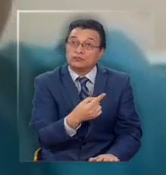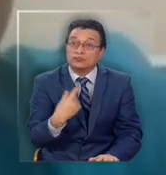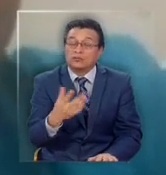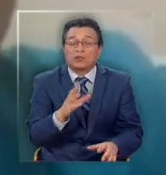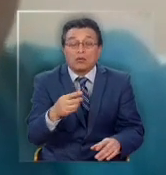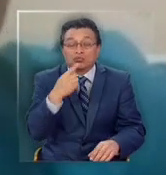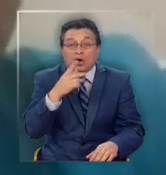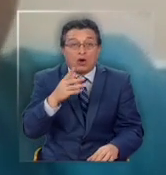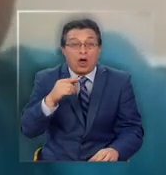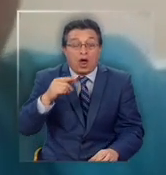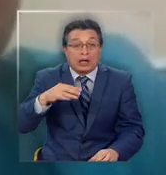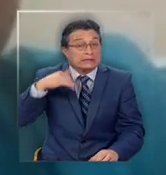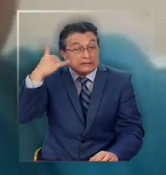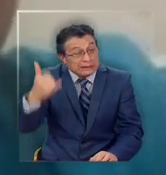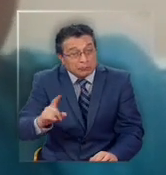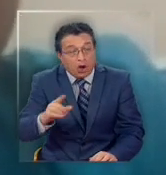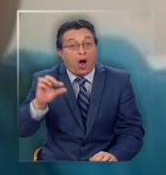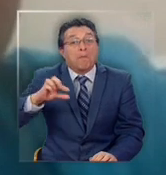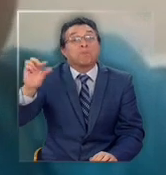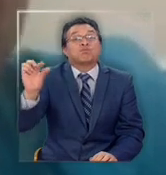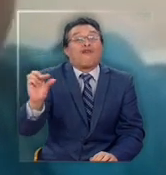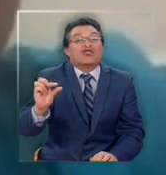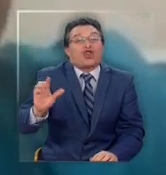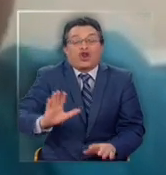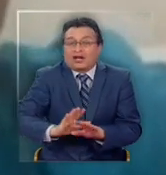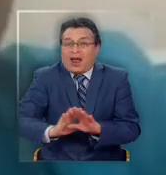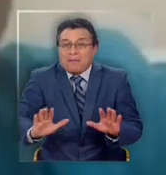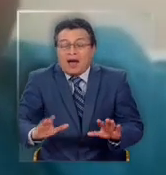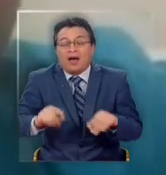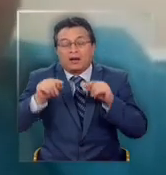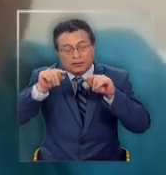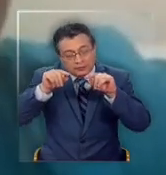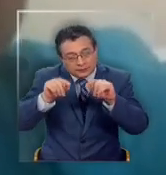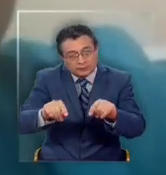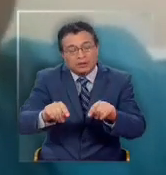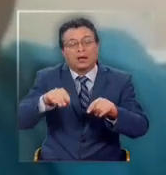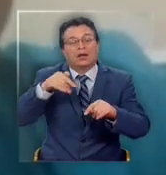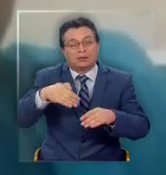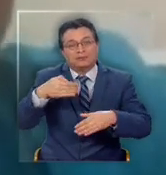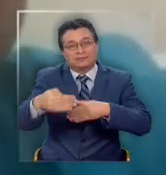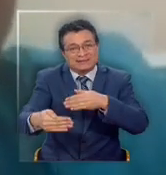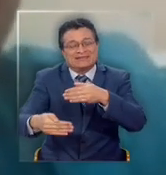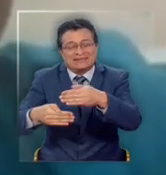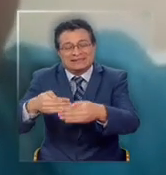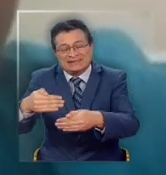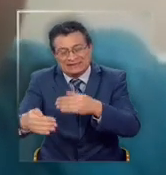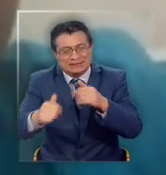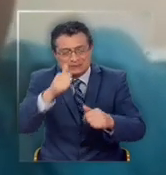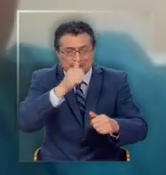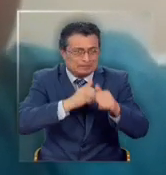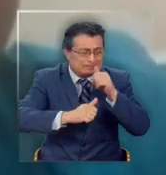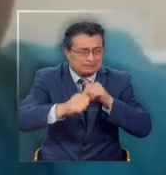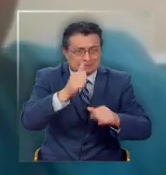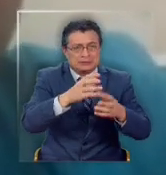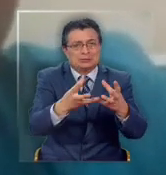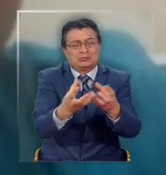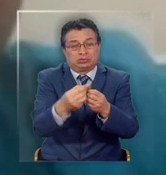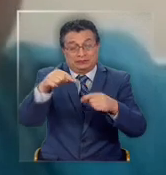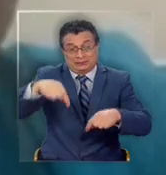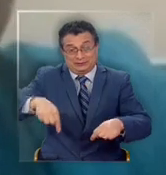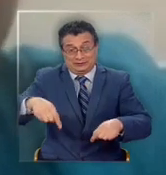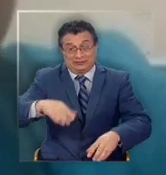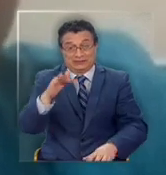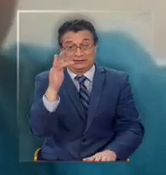es transitorio y muchas veces lo tenemos que realizar para poder ir avanzando con los pacientes. Acá en el Félix